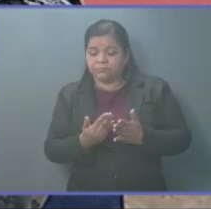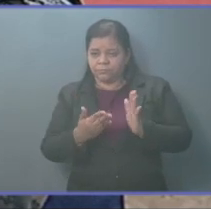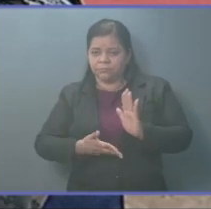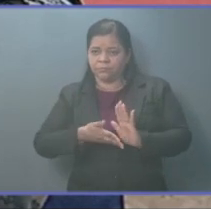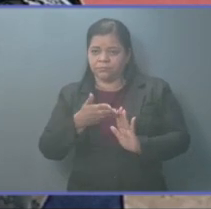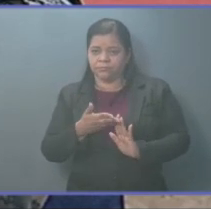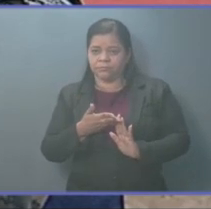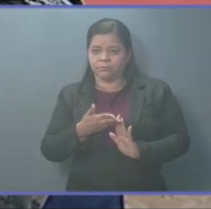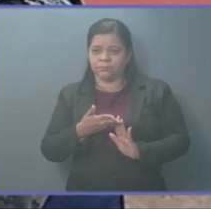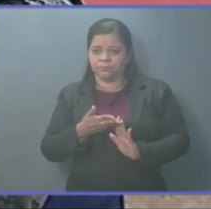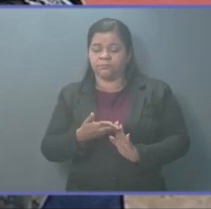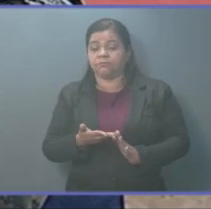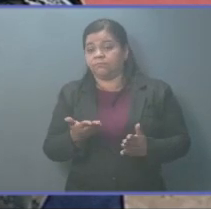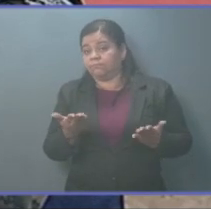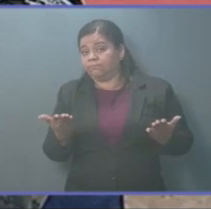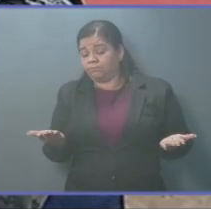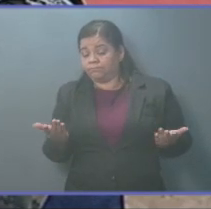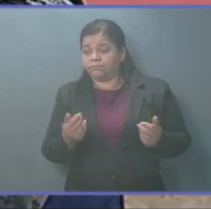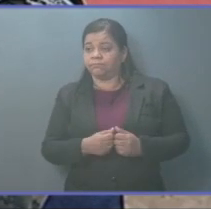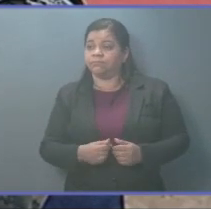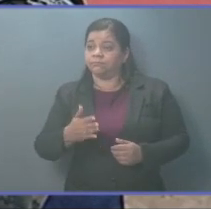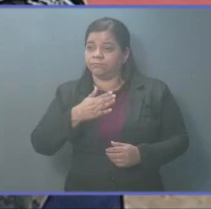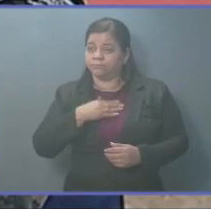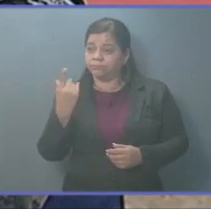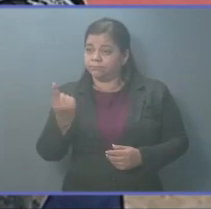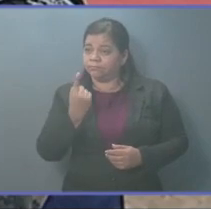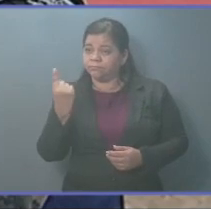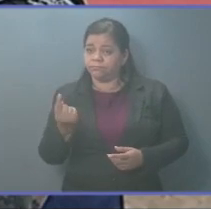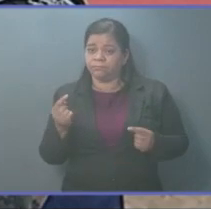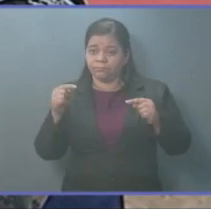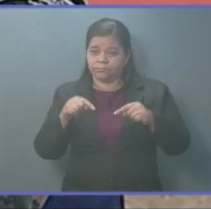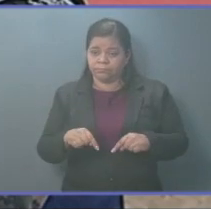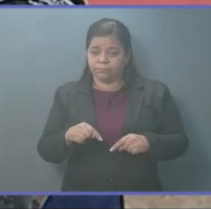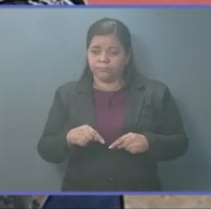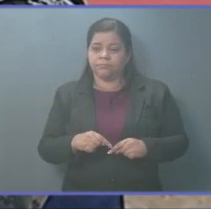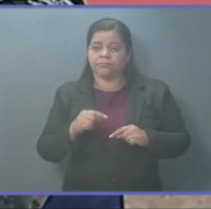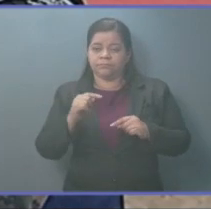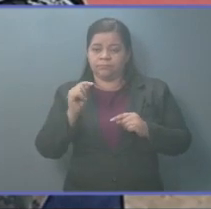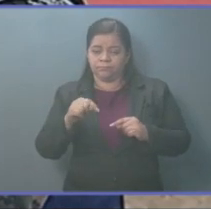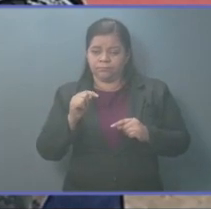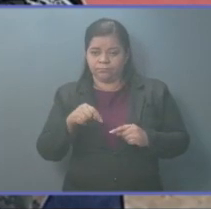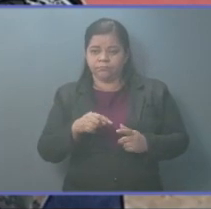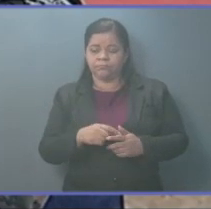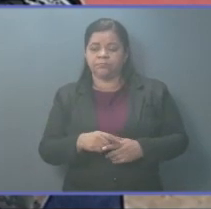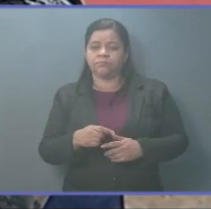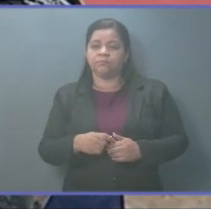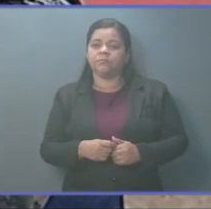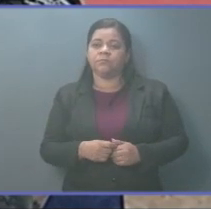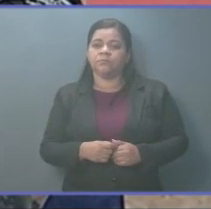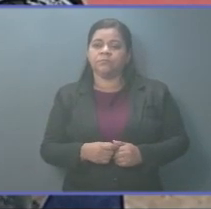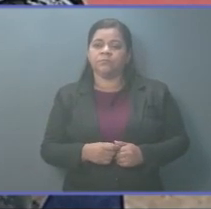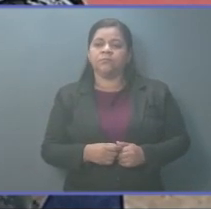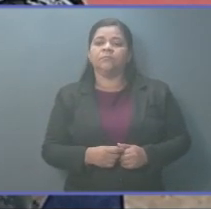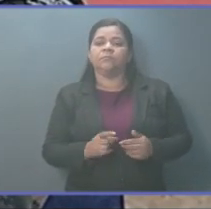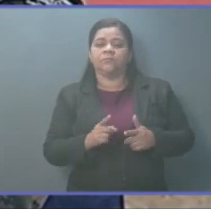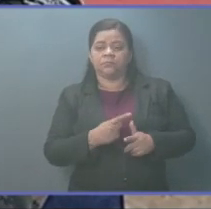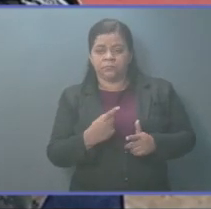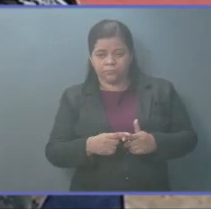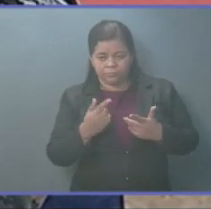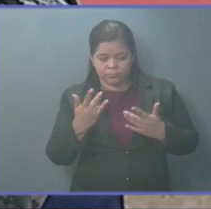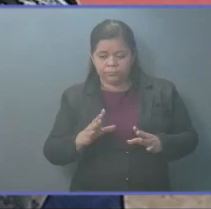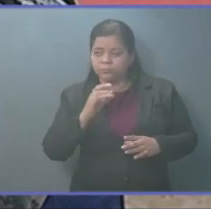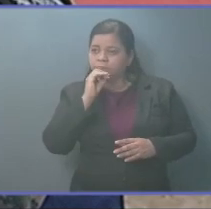desarrollar. Simplemente vine a ver que el Estado Mayor Presidencial estuviera listo